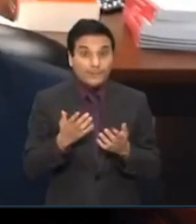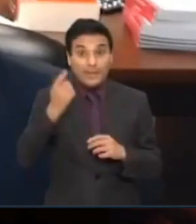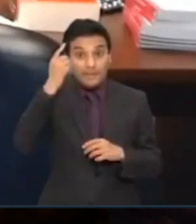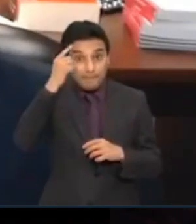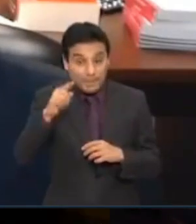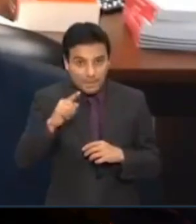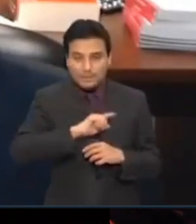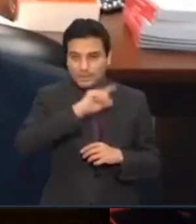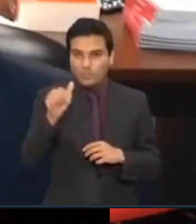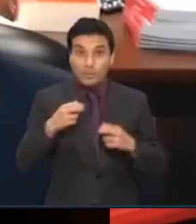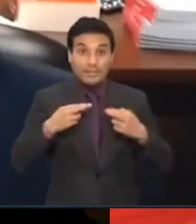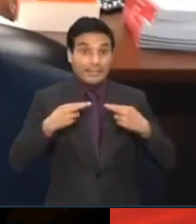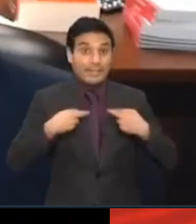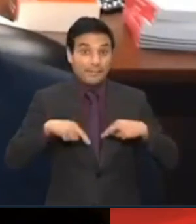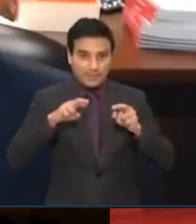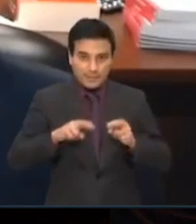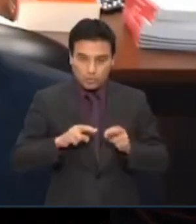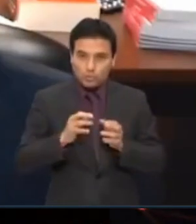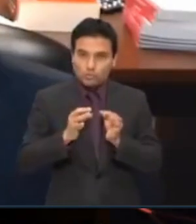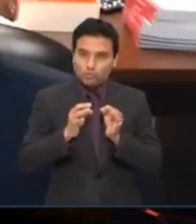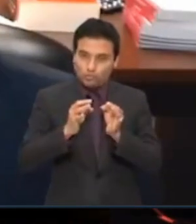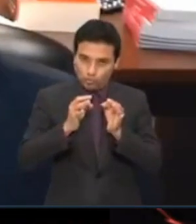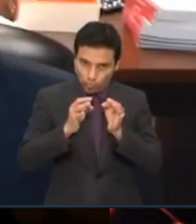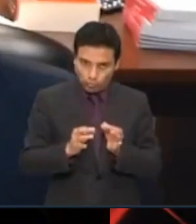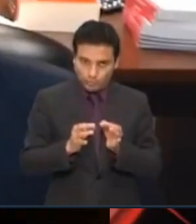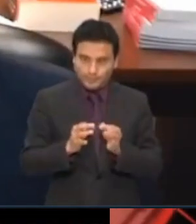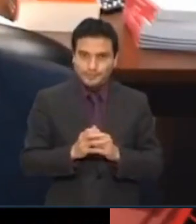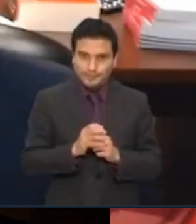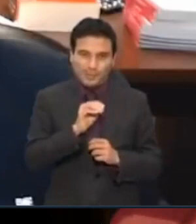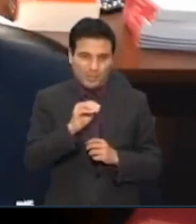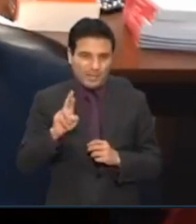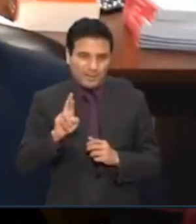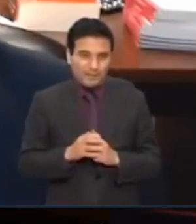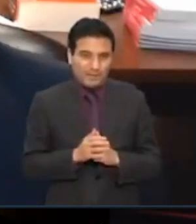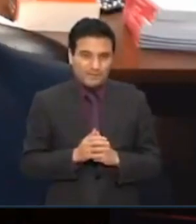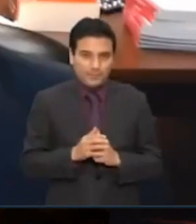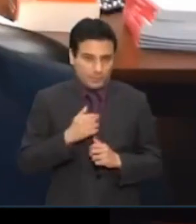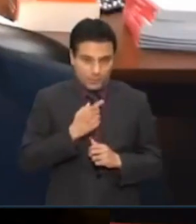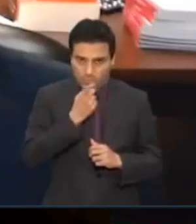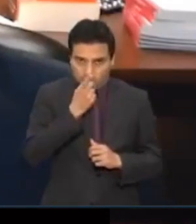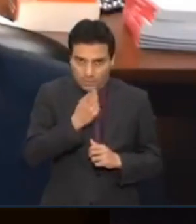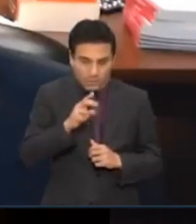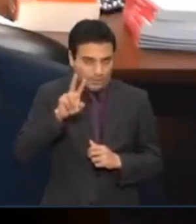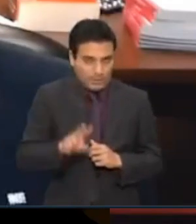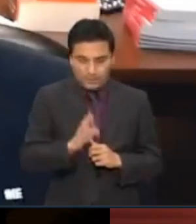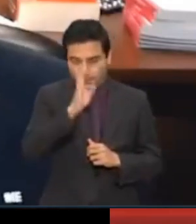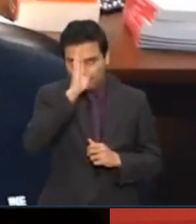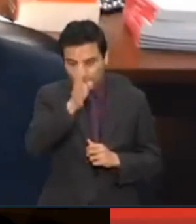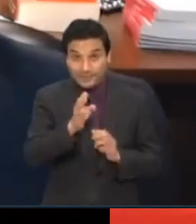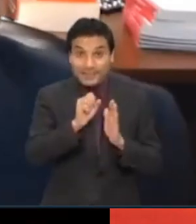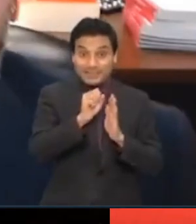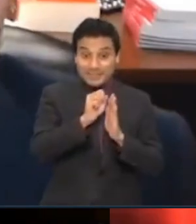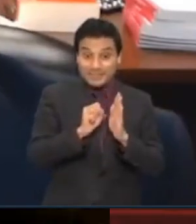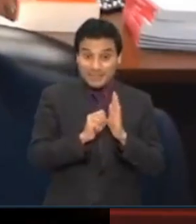inevitable distorsión en la representación que provoca el sistema de mayoría relativa. Lo digo sin medias tintas. El sistema de